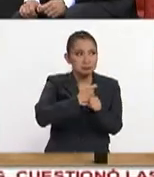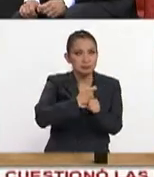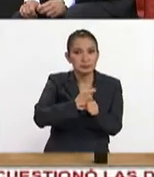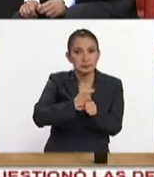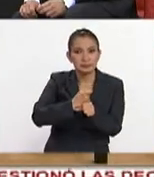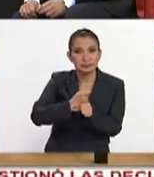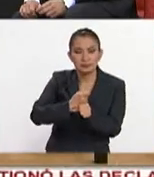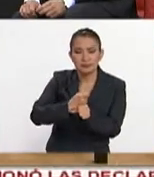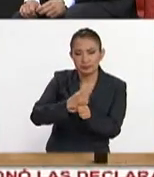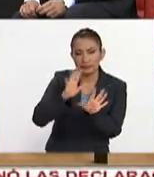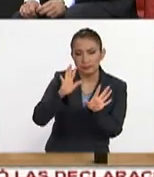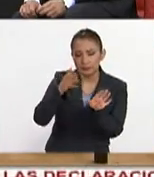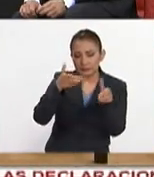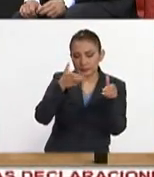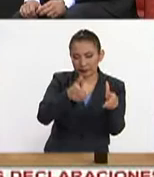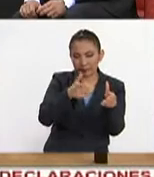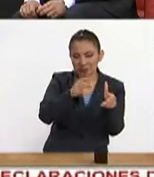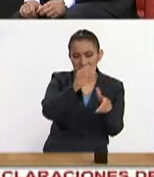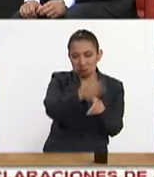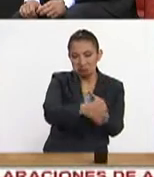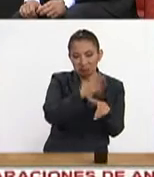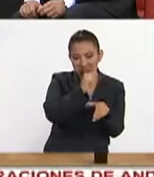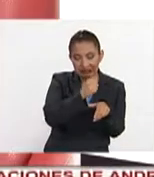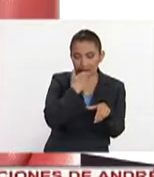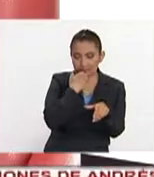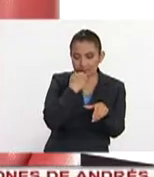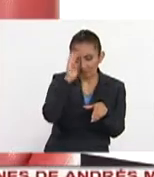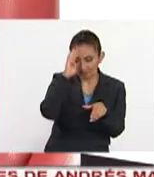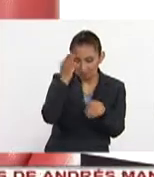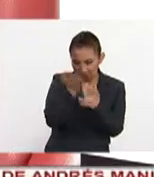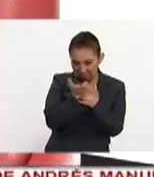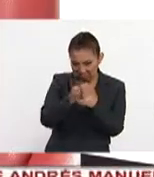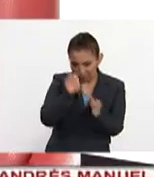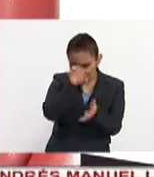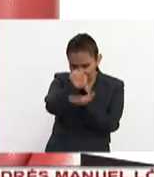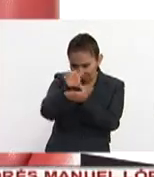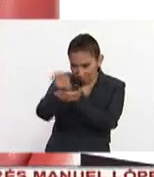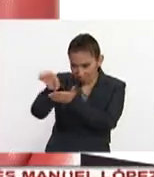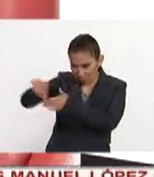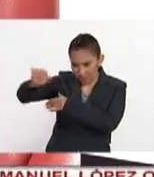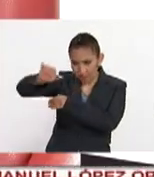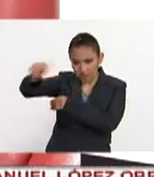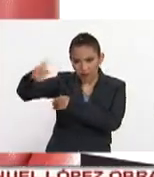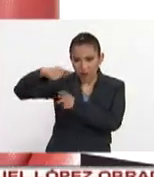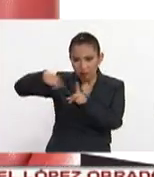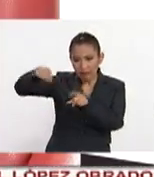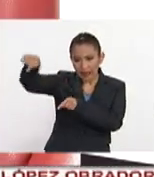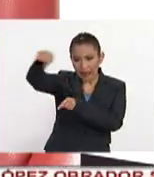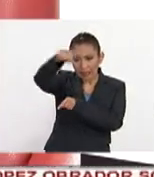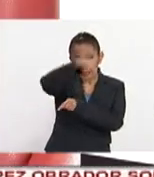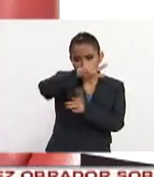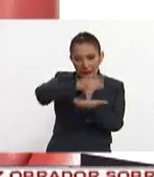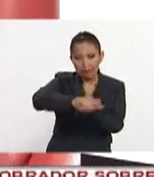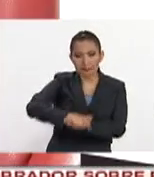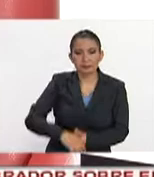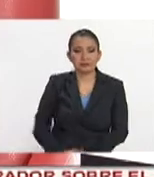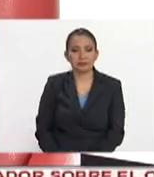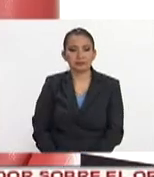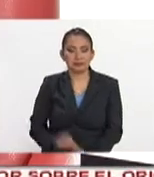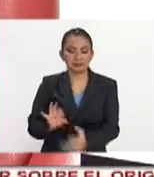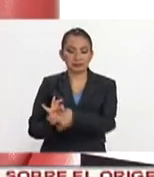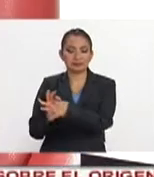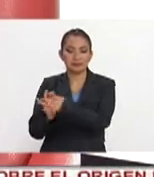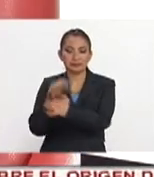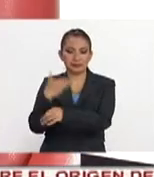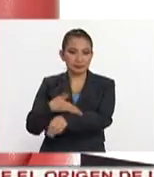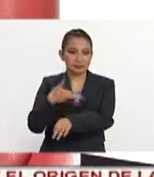primera opción no fue aprobado y lo que están tratando es de pasarlo en otra medida legislativa, que todavía